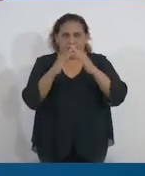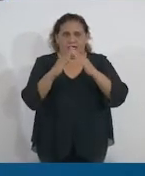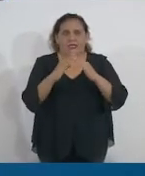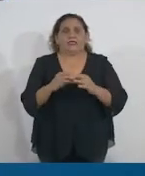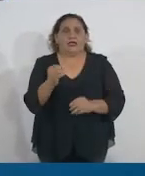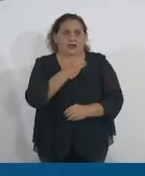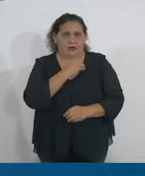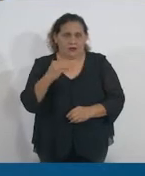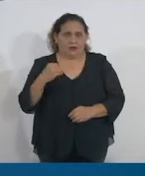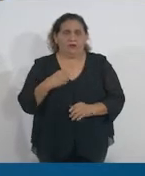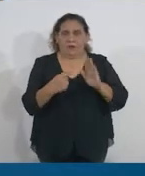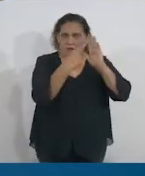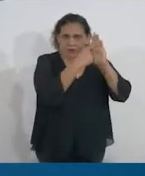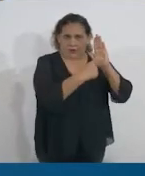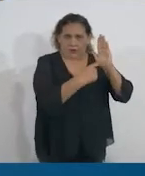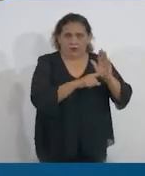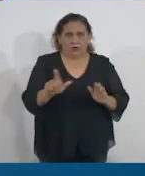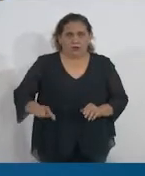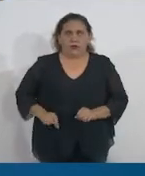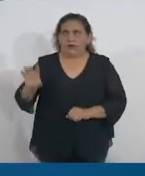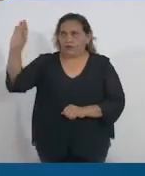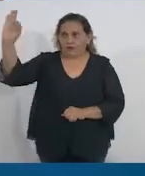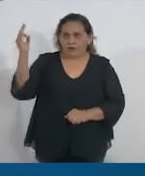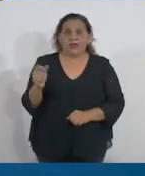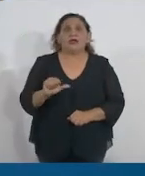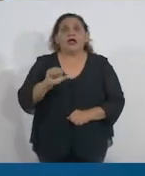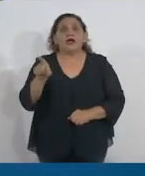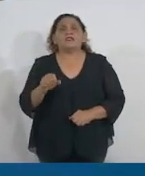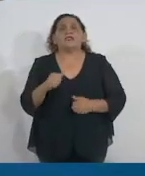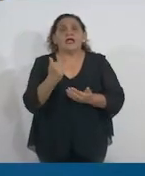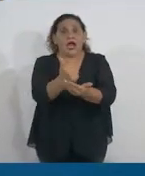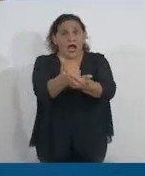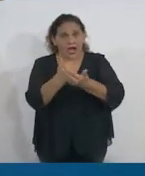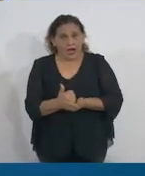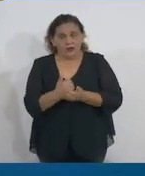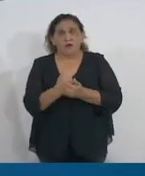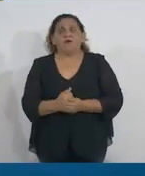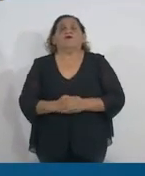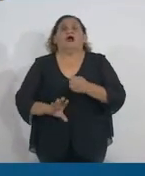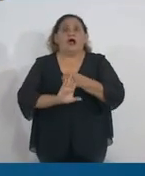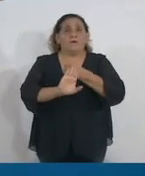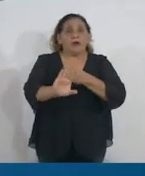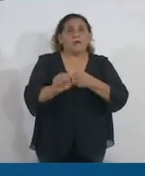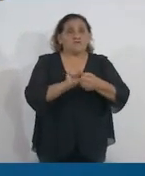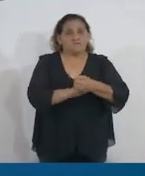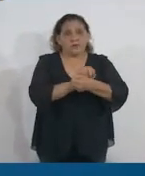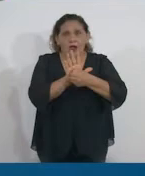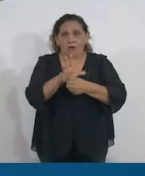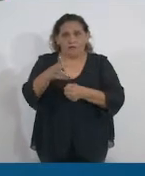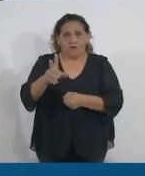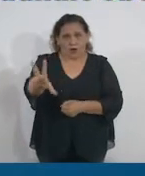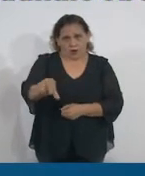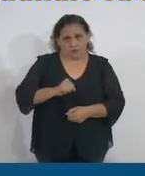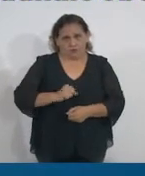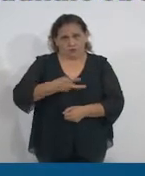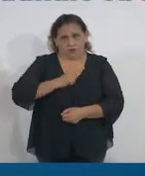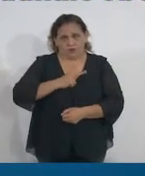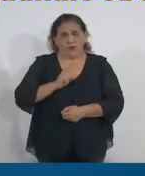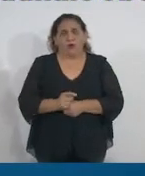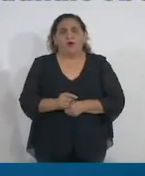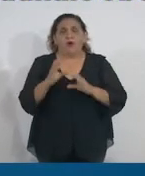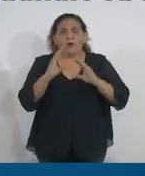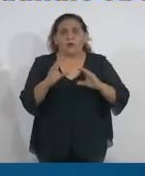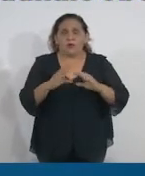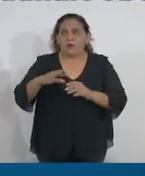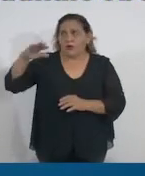las disposiciones decretadas por el gobierno federal. Así, ayudan a prevenir y controlar el contagio del coronavirus COVID-19. Cuidemos